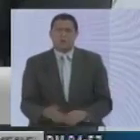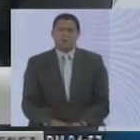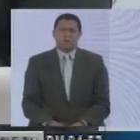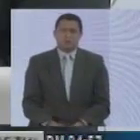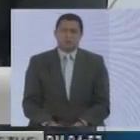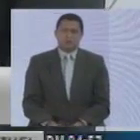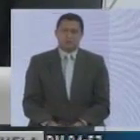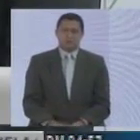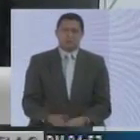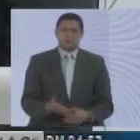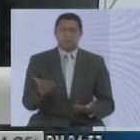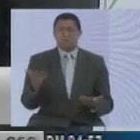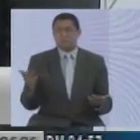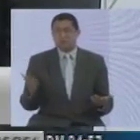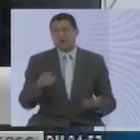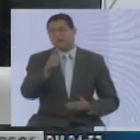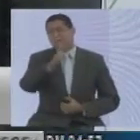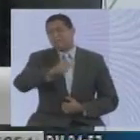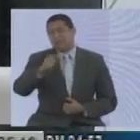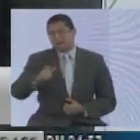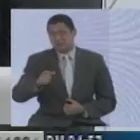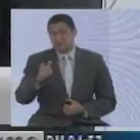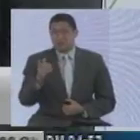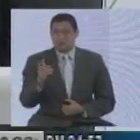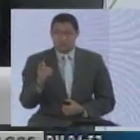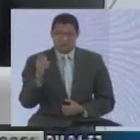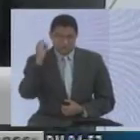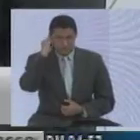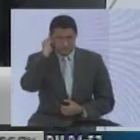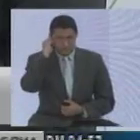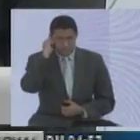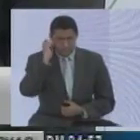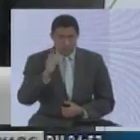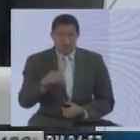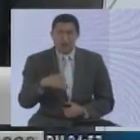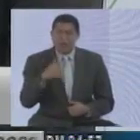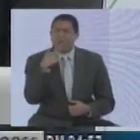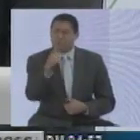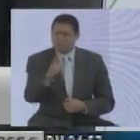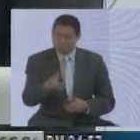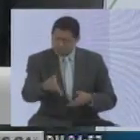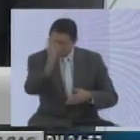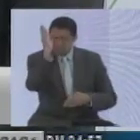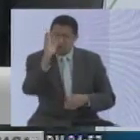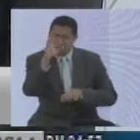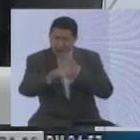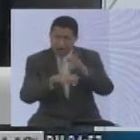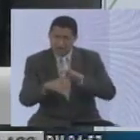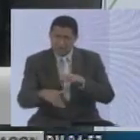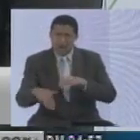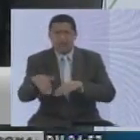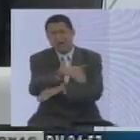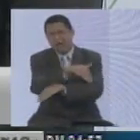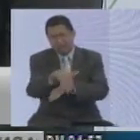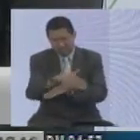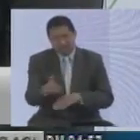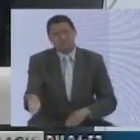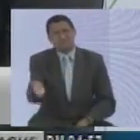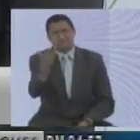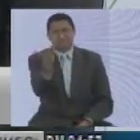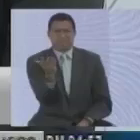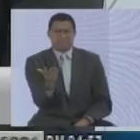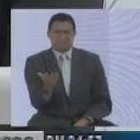porque la persona el animal le permite en la persona le permite a la mascota que salga